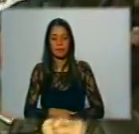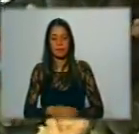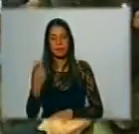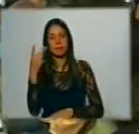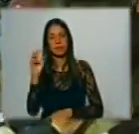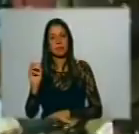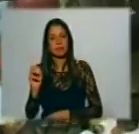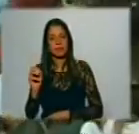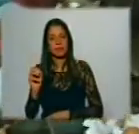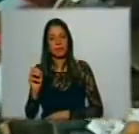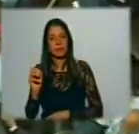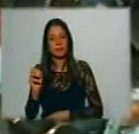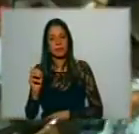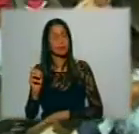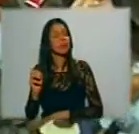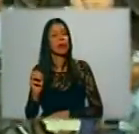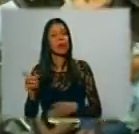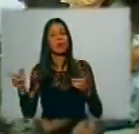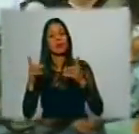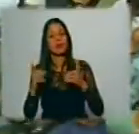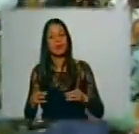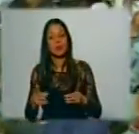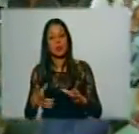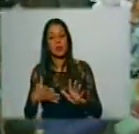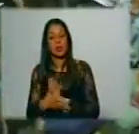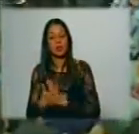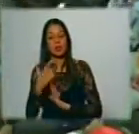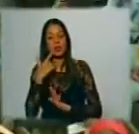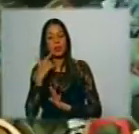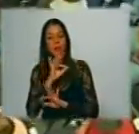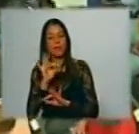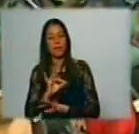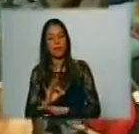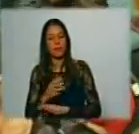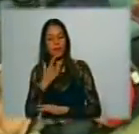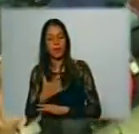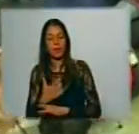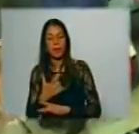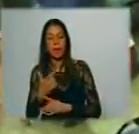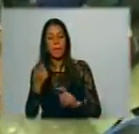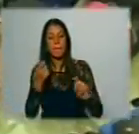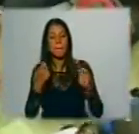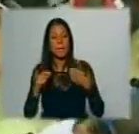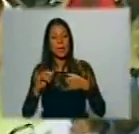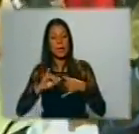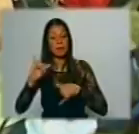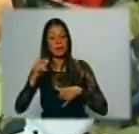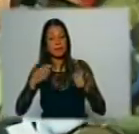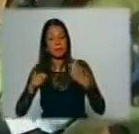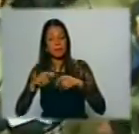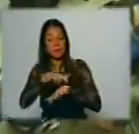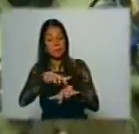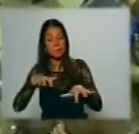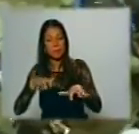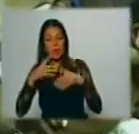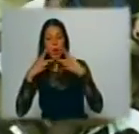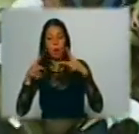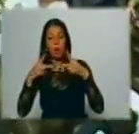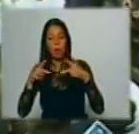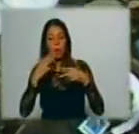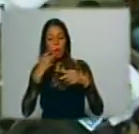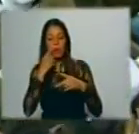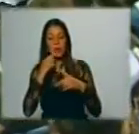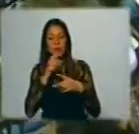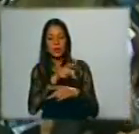20. Establecer las condiciones generales de la oferta, promociones y publicidad de bienes